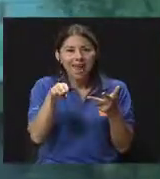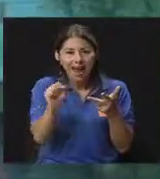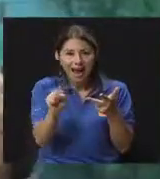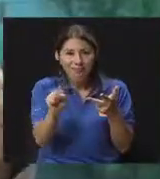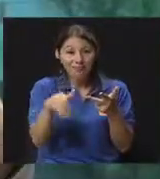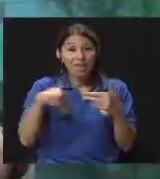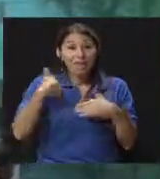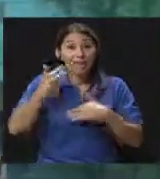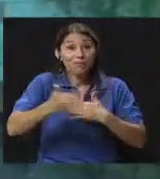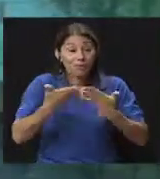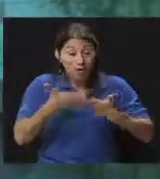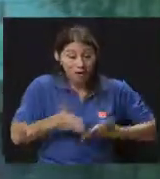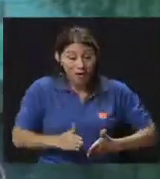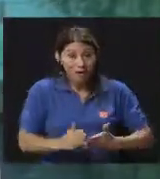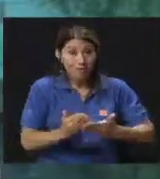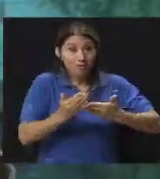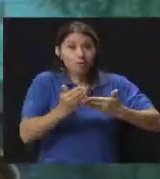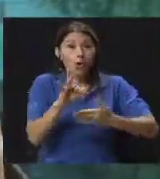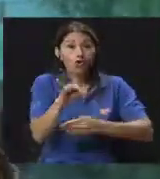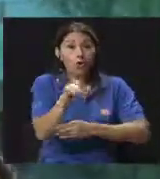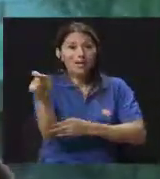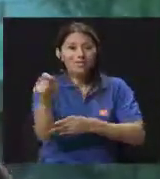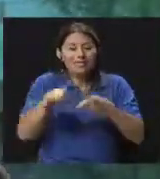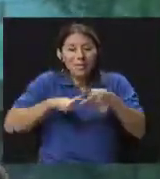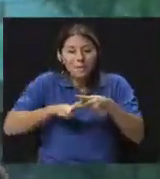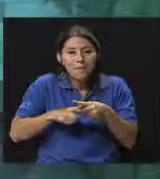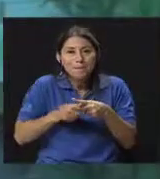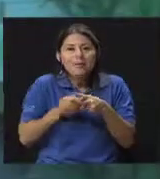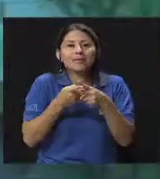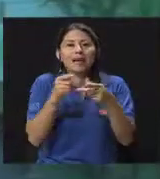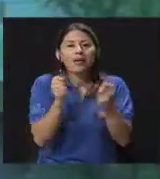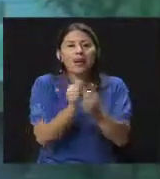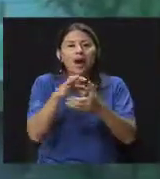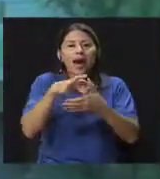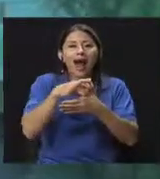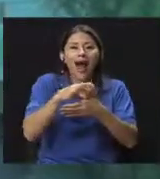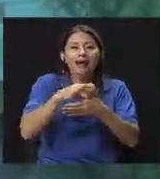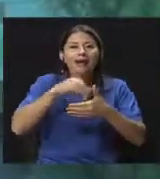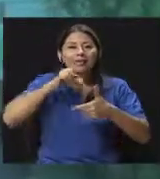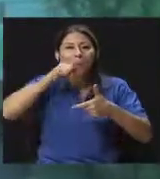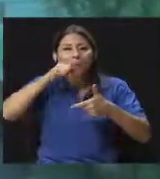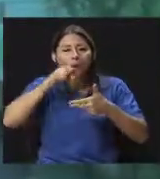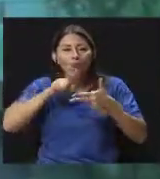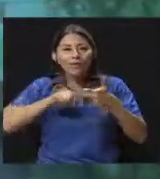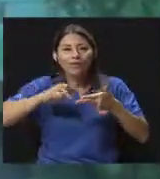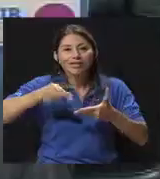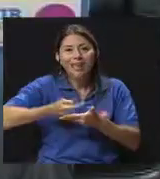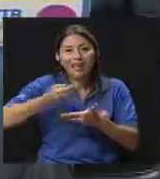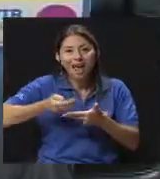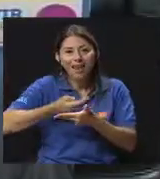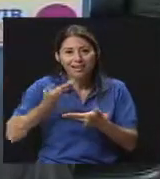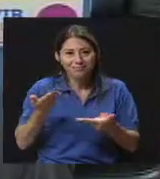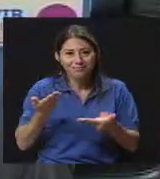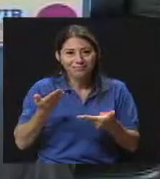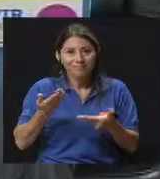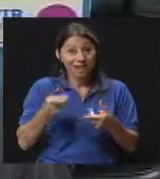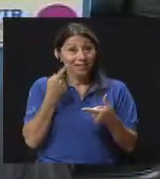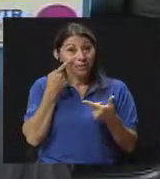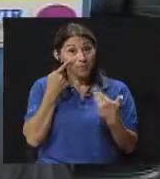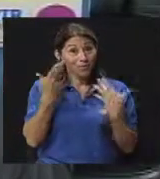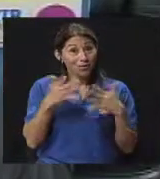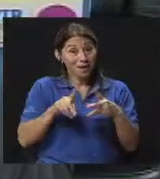introducir con carnes, pollo y con los cereales. Entonces vemos que a partir de